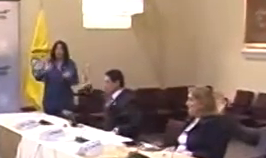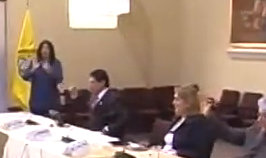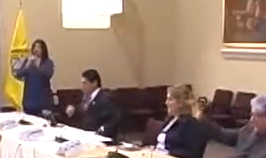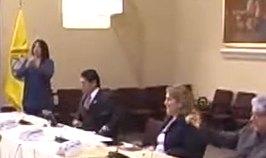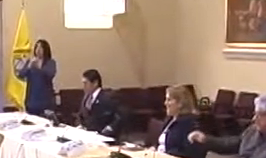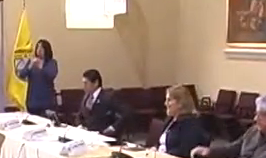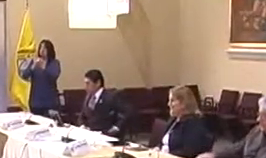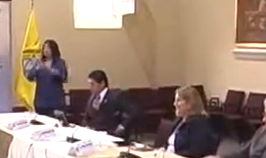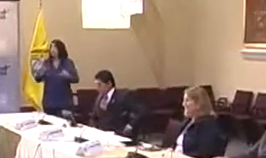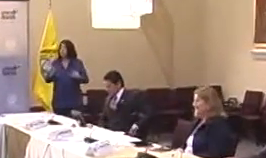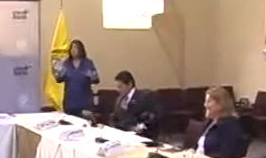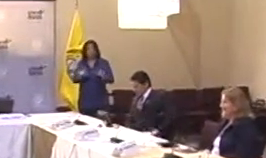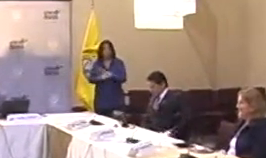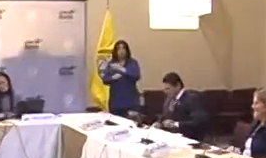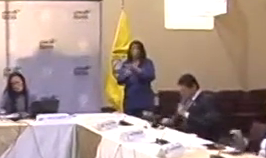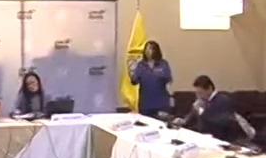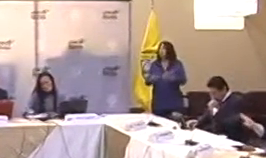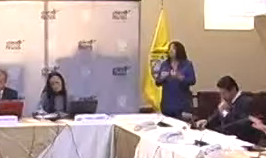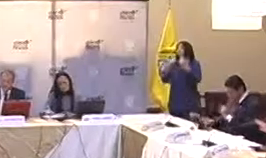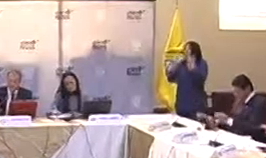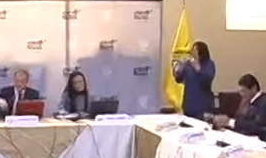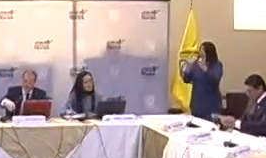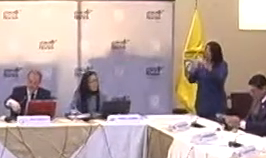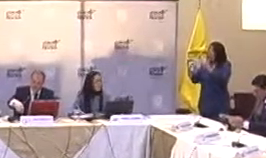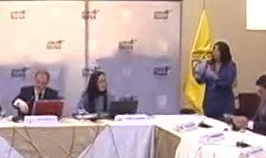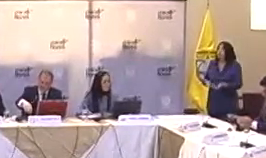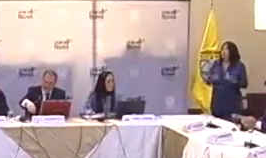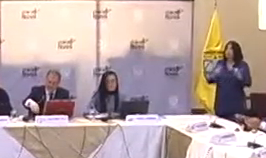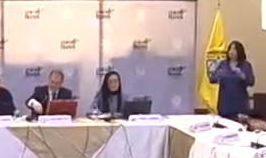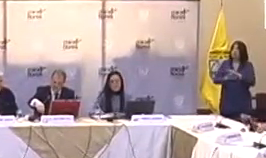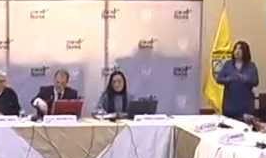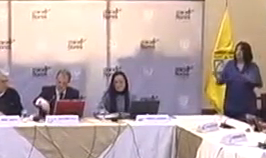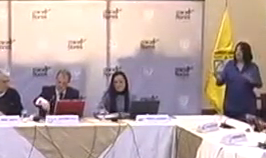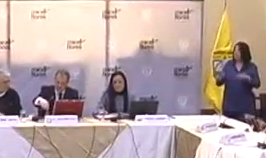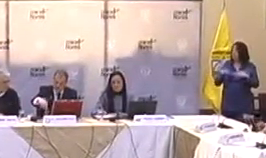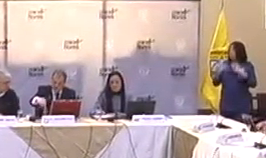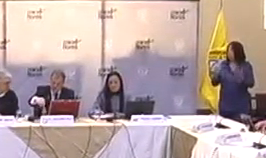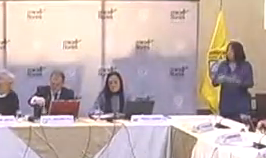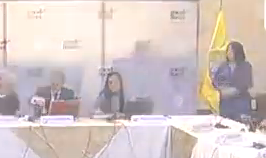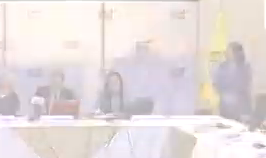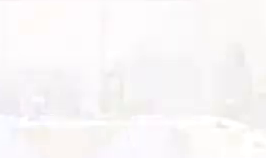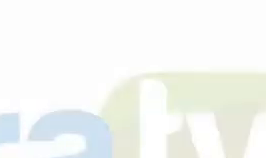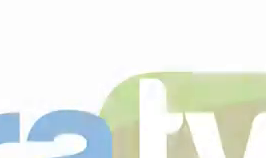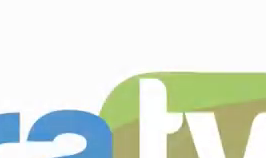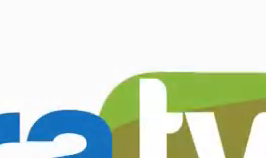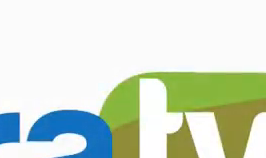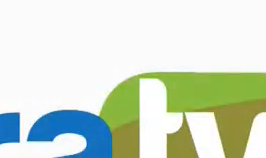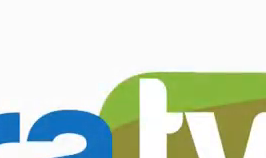Aprobado también por unanimidad. Muchísimas gracias y vamos a levantar la sesión. Se levanta la sesión.